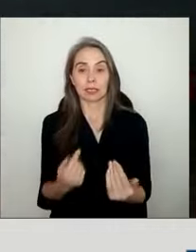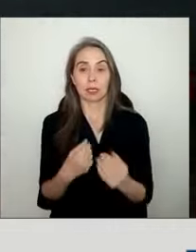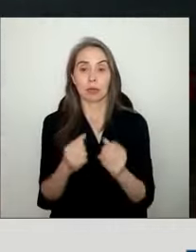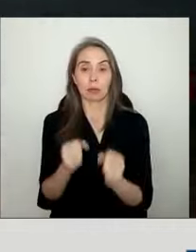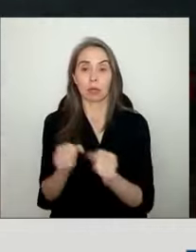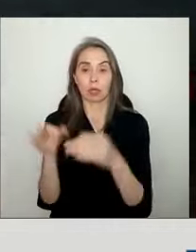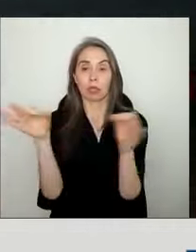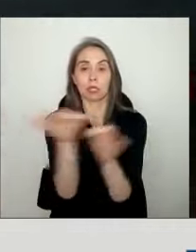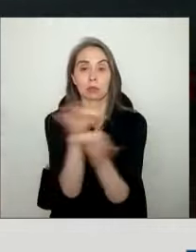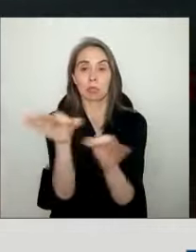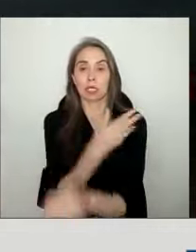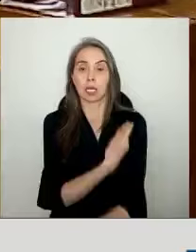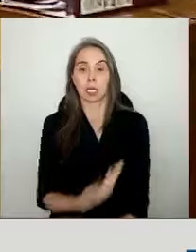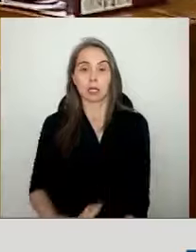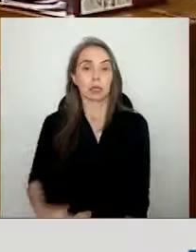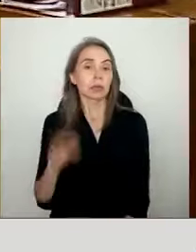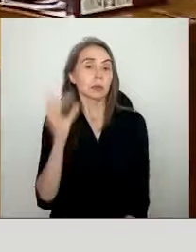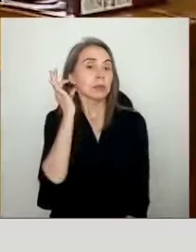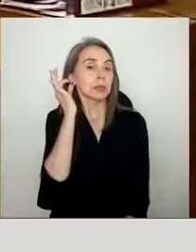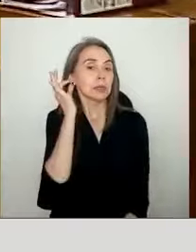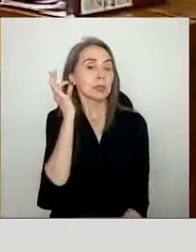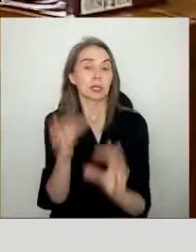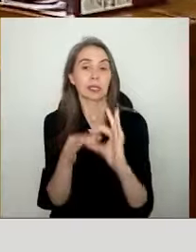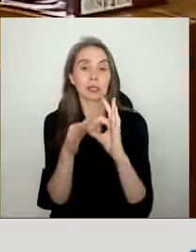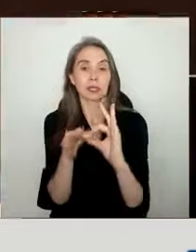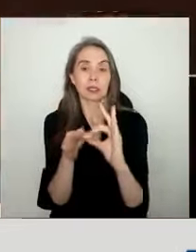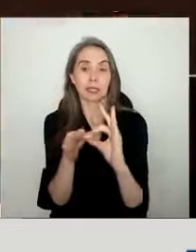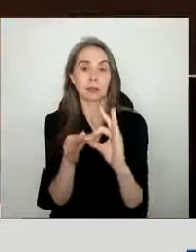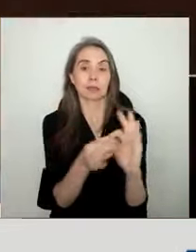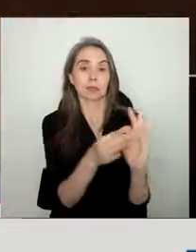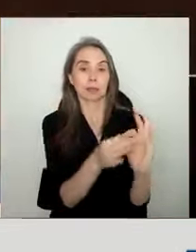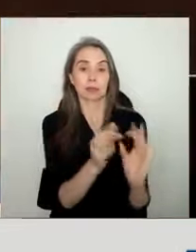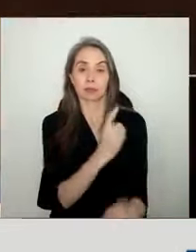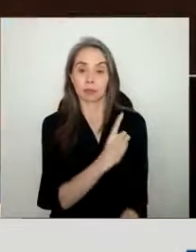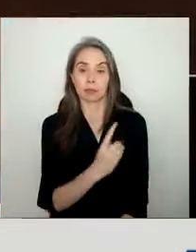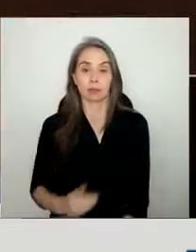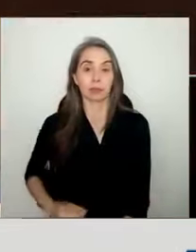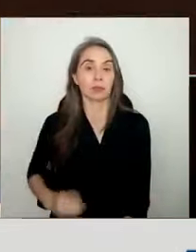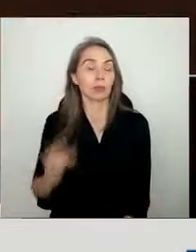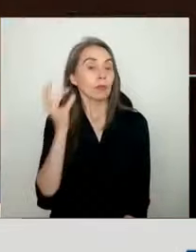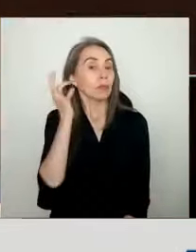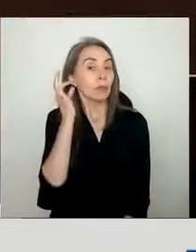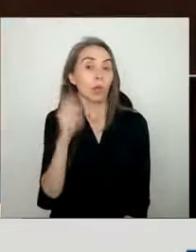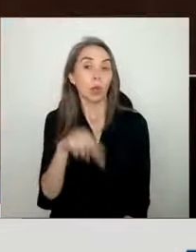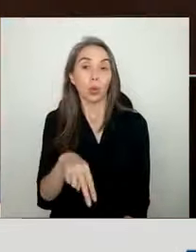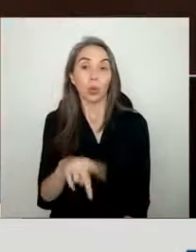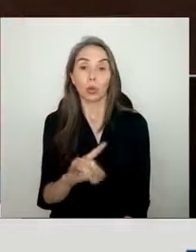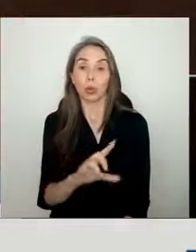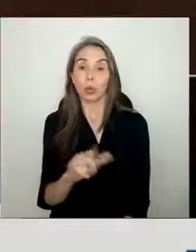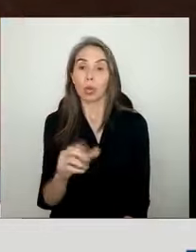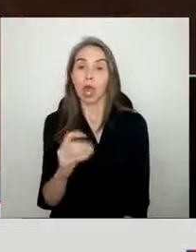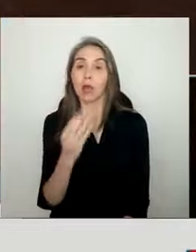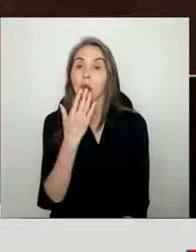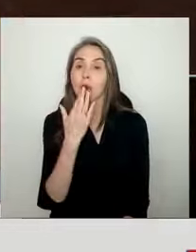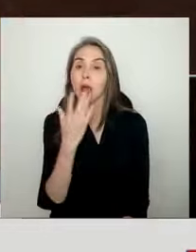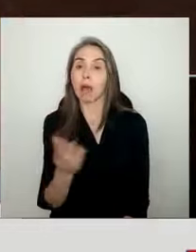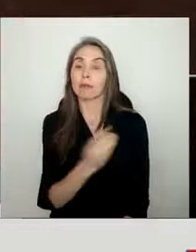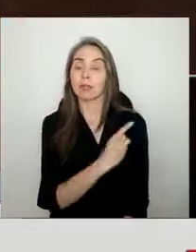presidenta gracias gracias diputada anado tiene la palabra el diputado Felipe